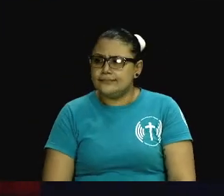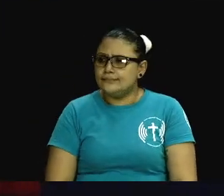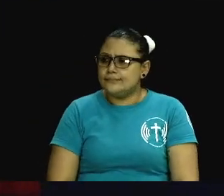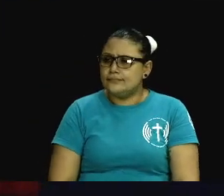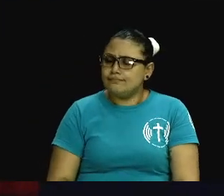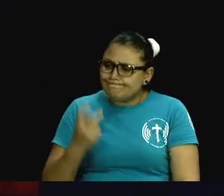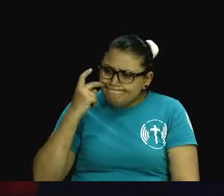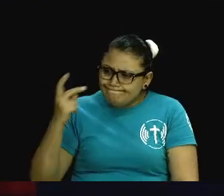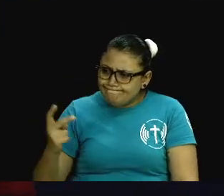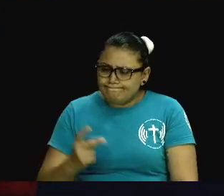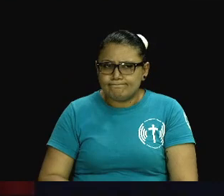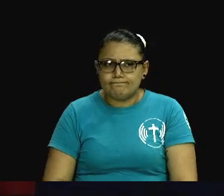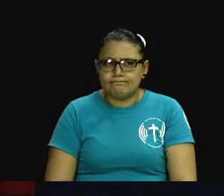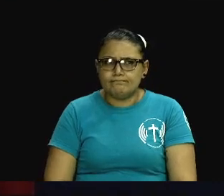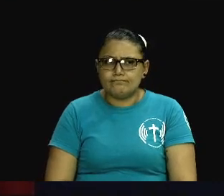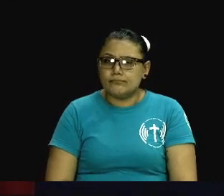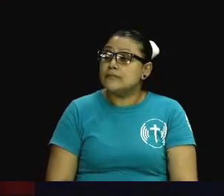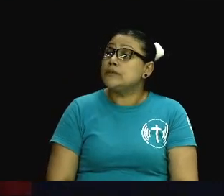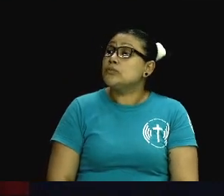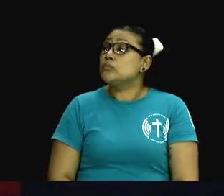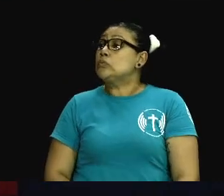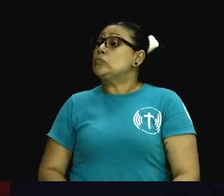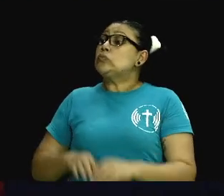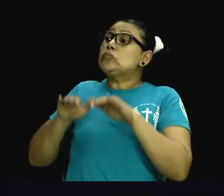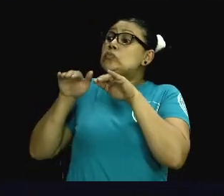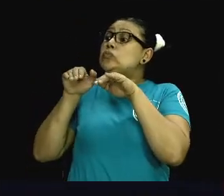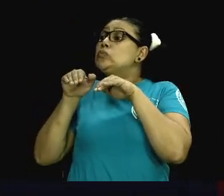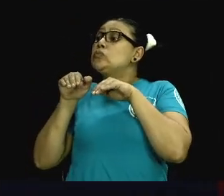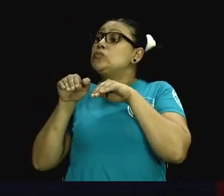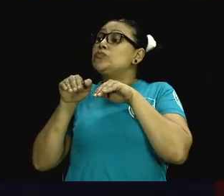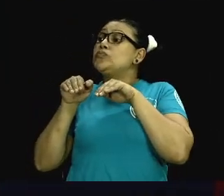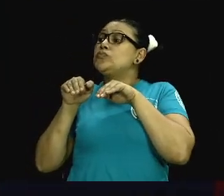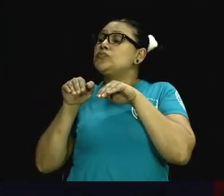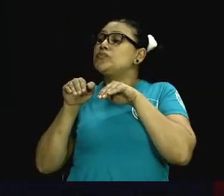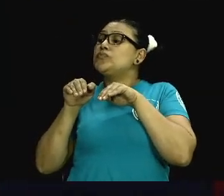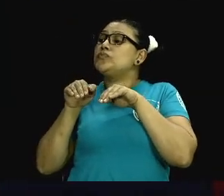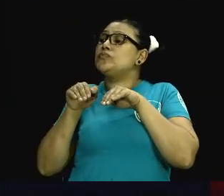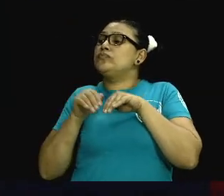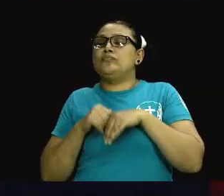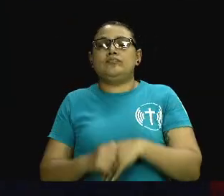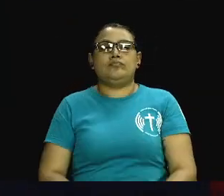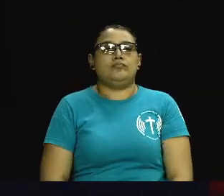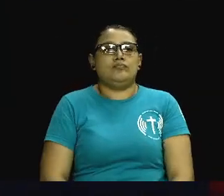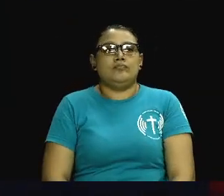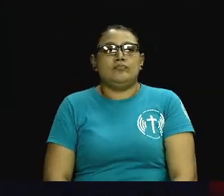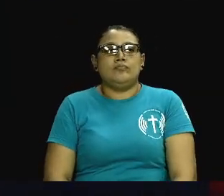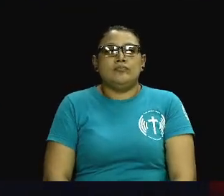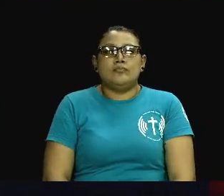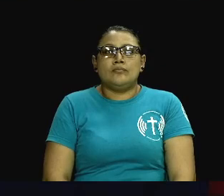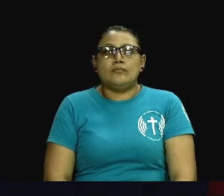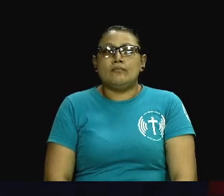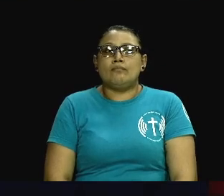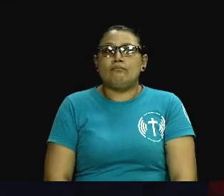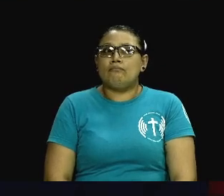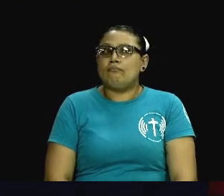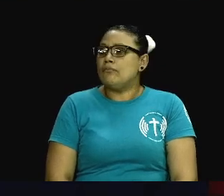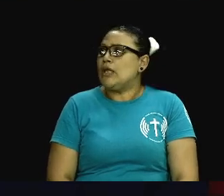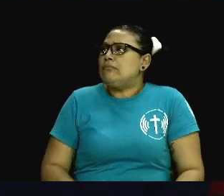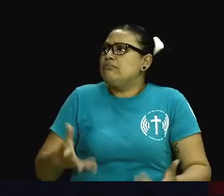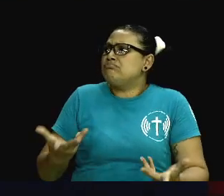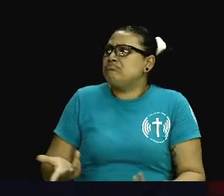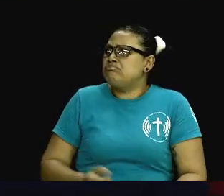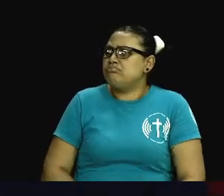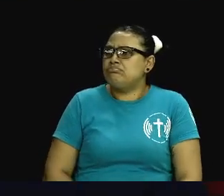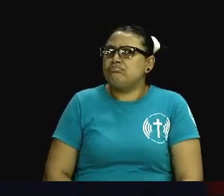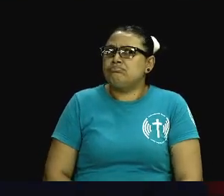su criado y se asoma y veces más el mar mediterráneo es precioso pero es que mira le